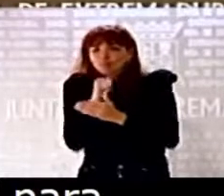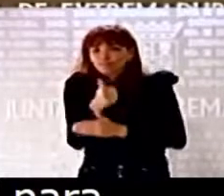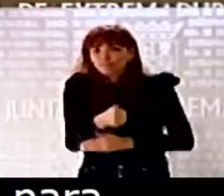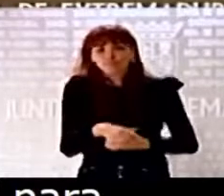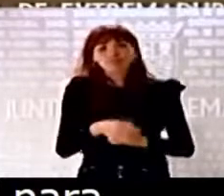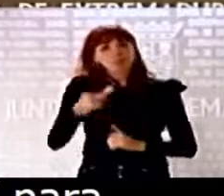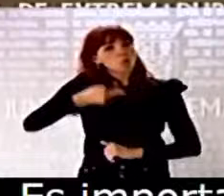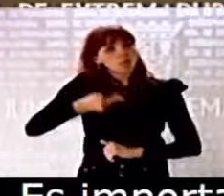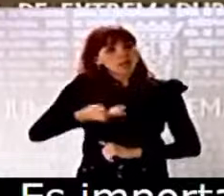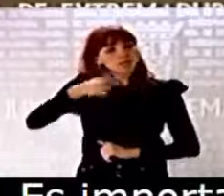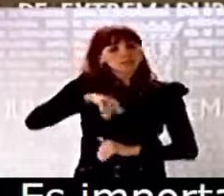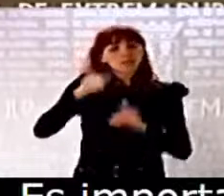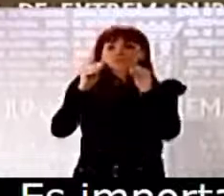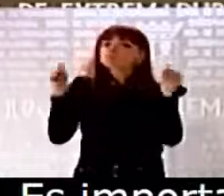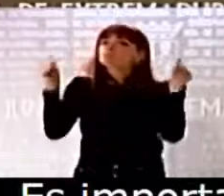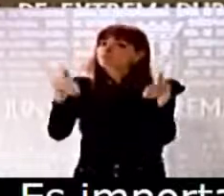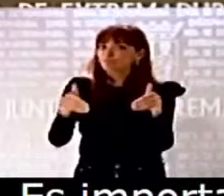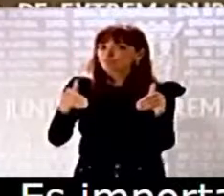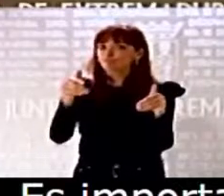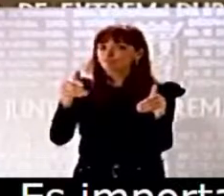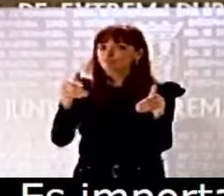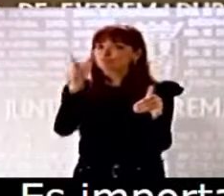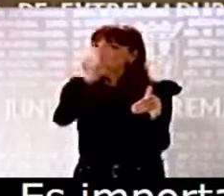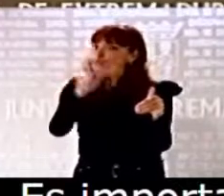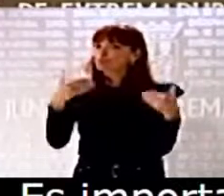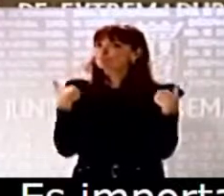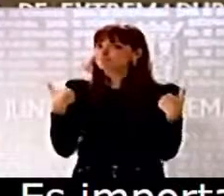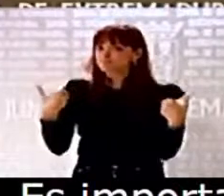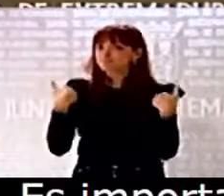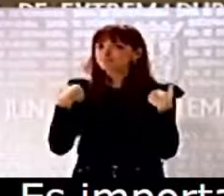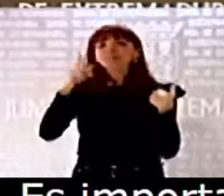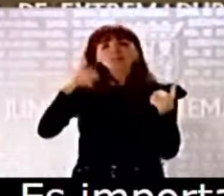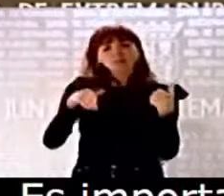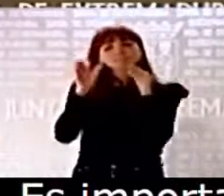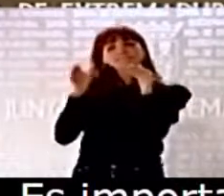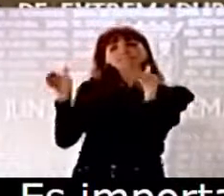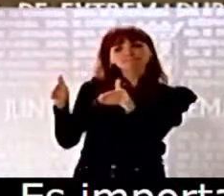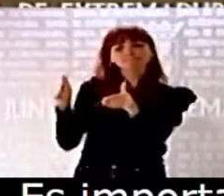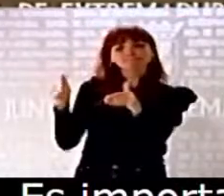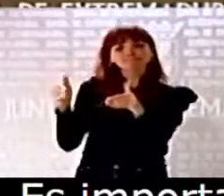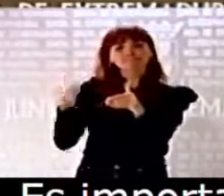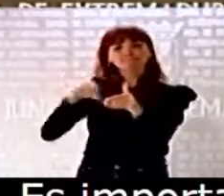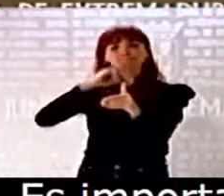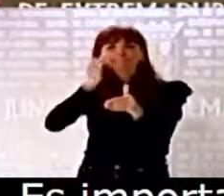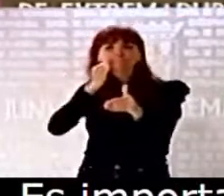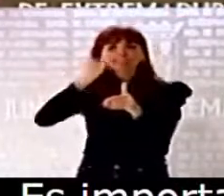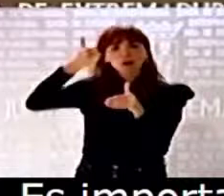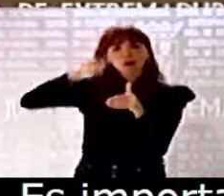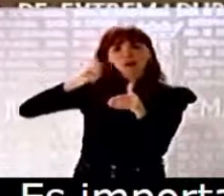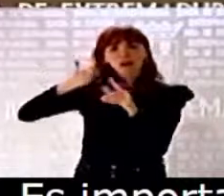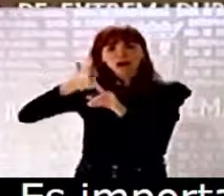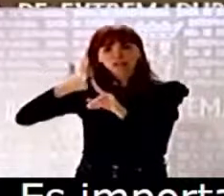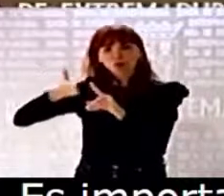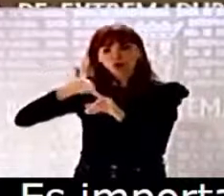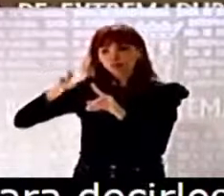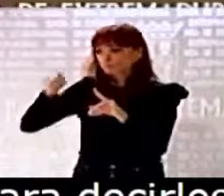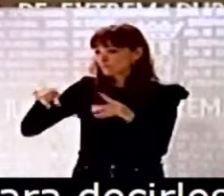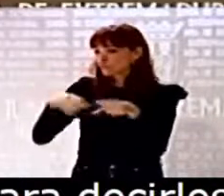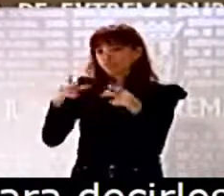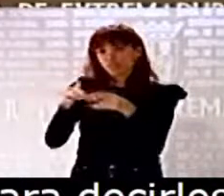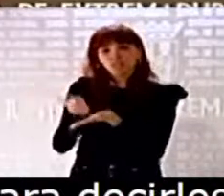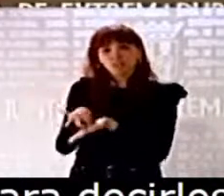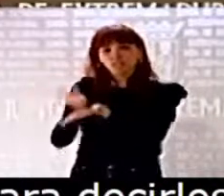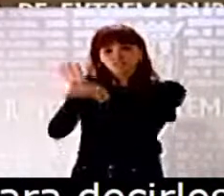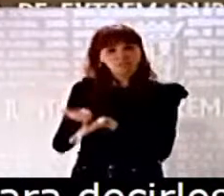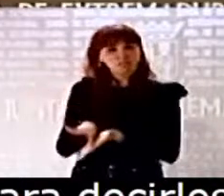dirigirnos a las víctimas y es importante también dirigirnos a los agresores para decirles que están fuera de esta sociedad.